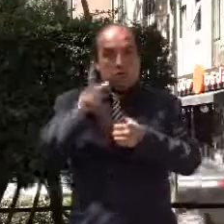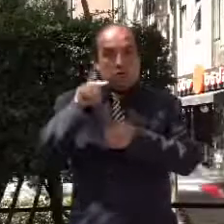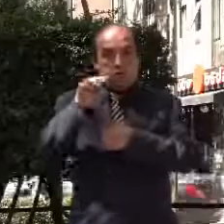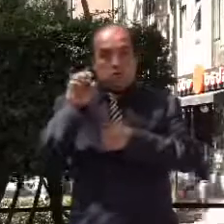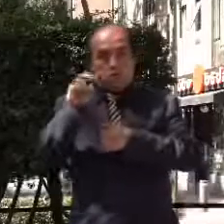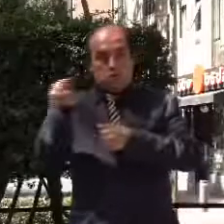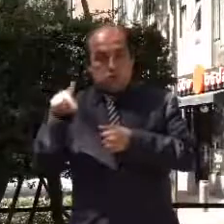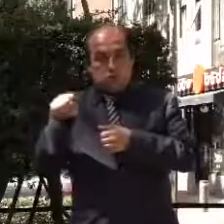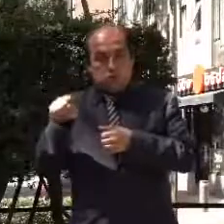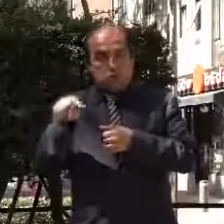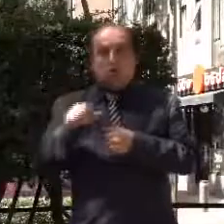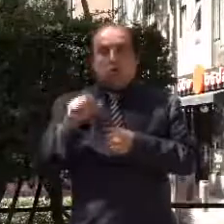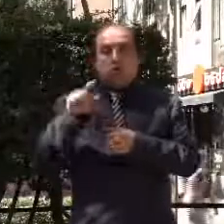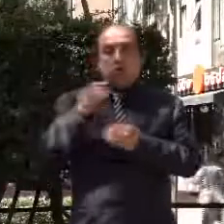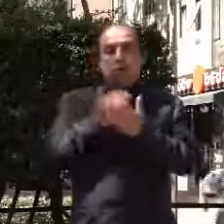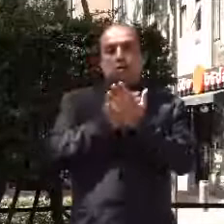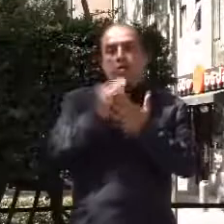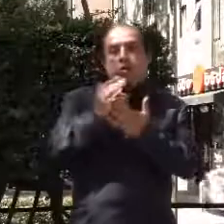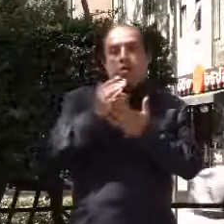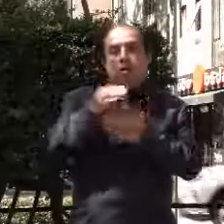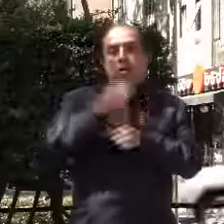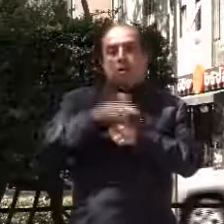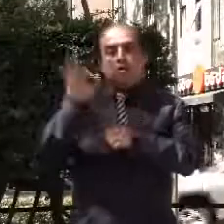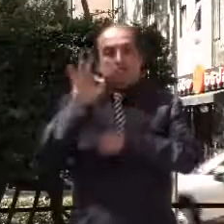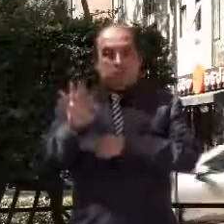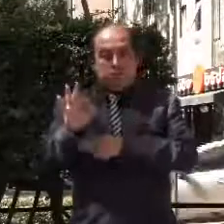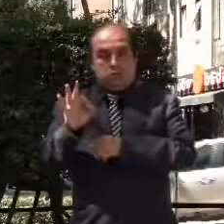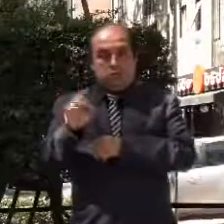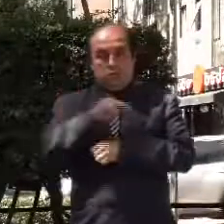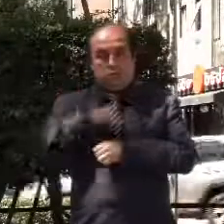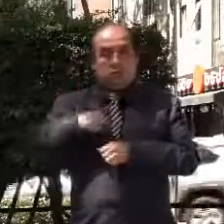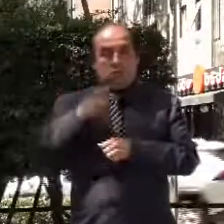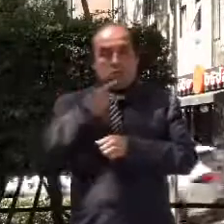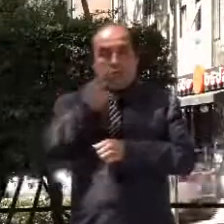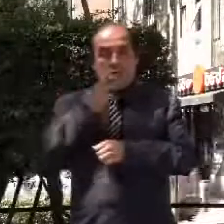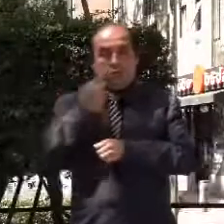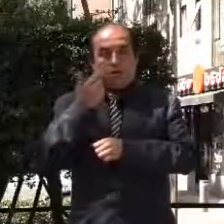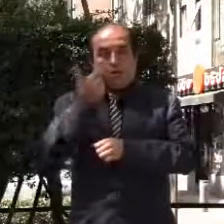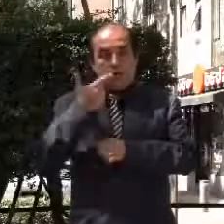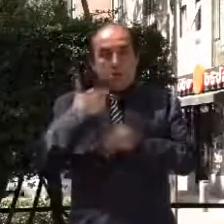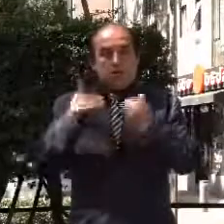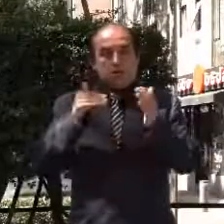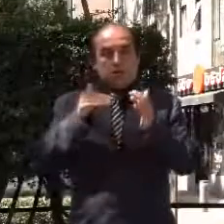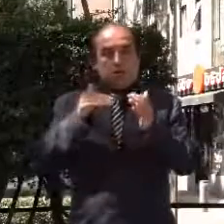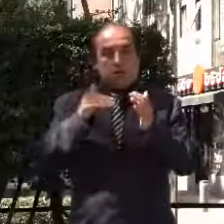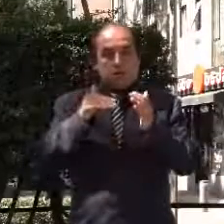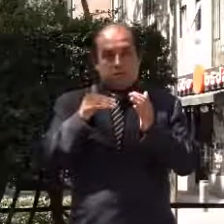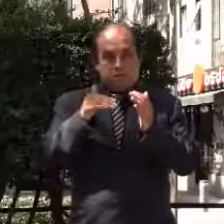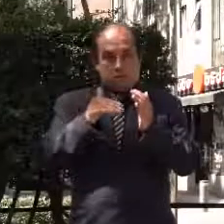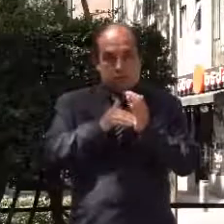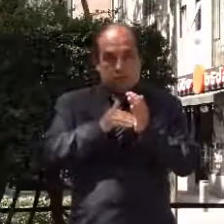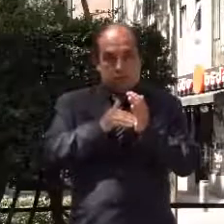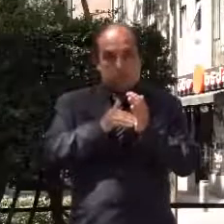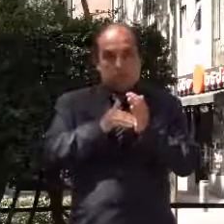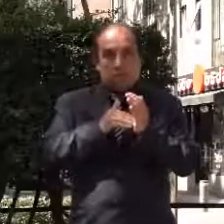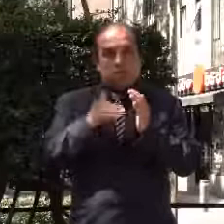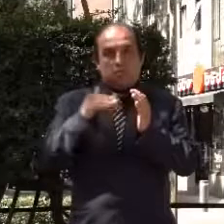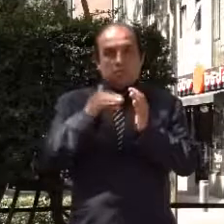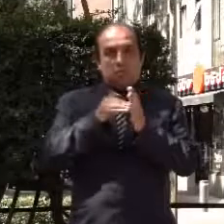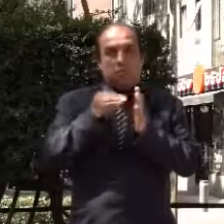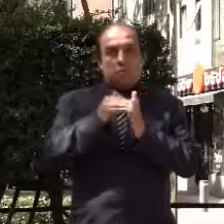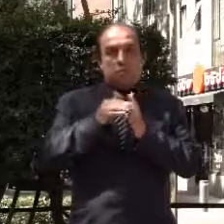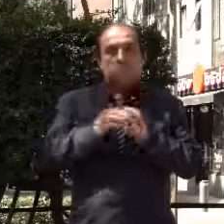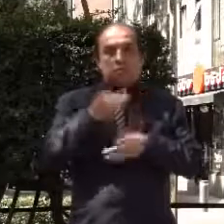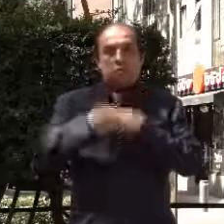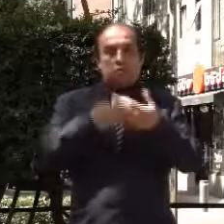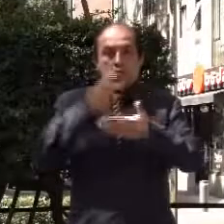eso eleva todavía más el porcentaje. Estamos hablando prácticamente de 7.500 millones todo el proyecto. Esos